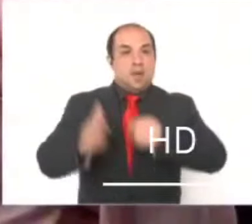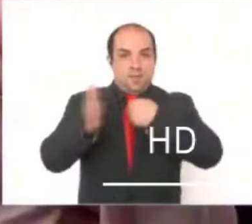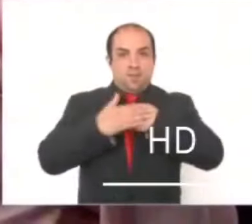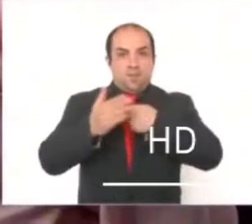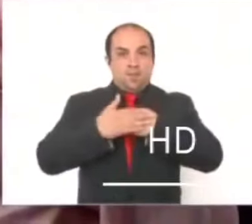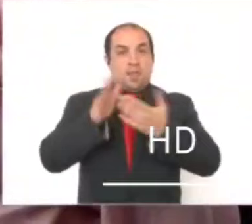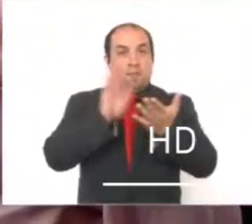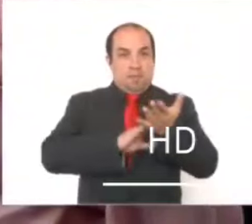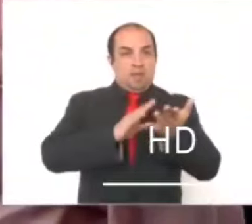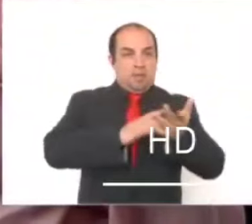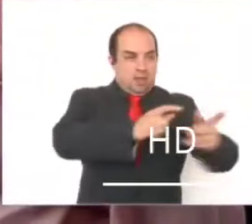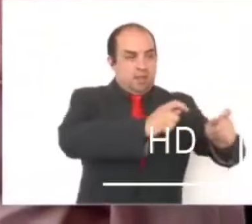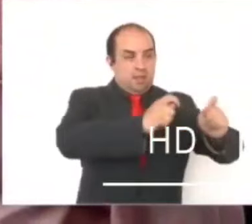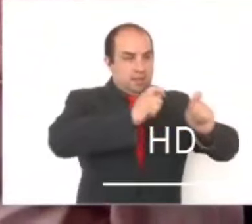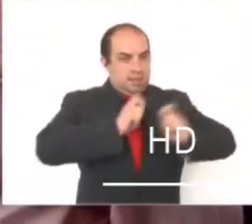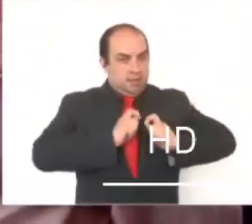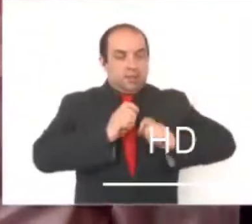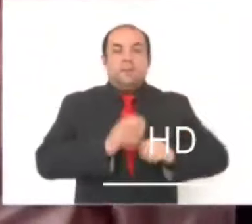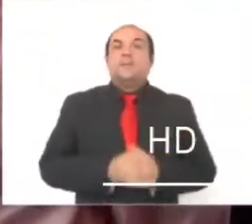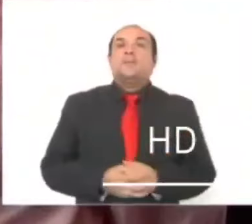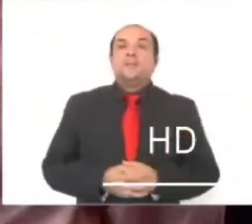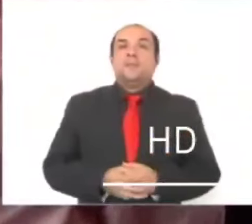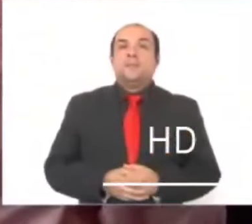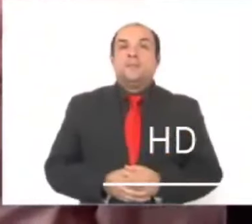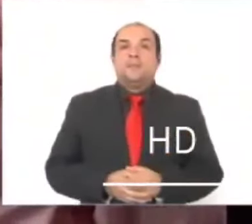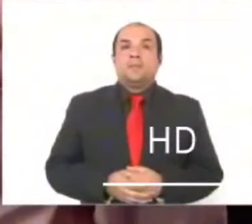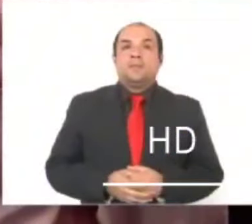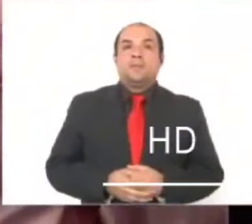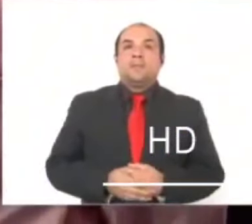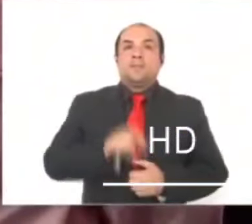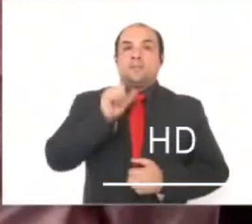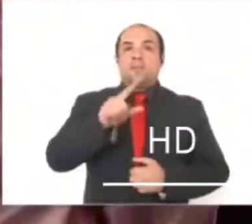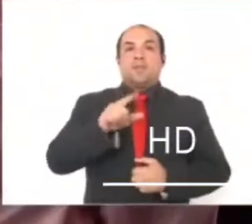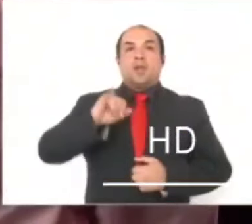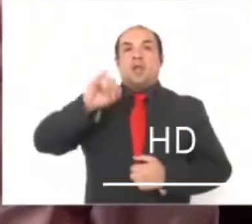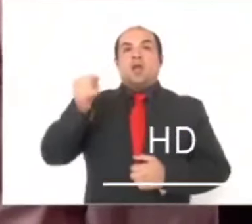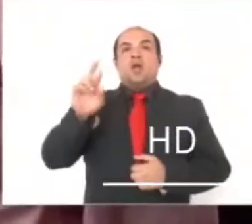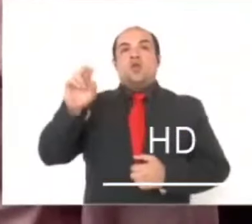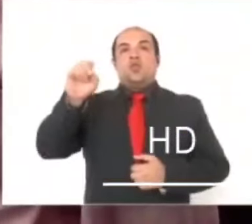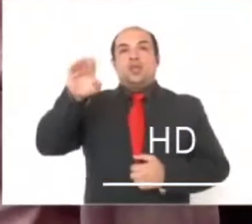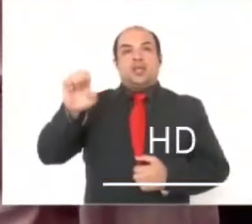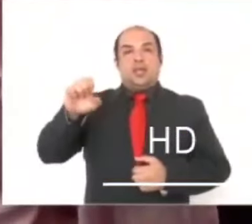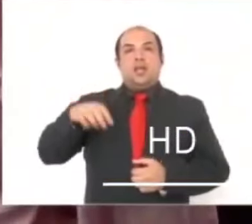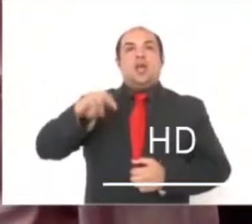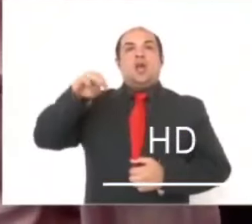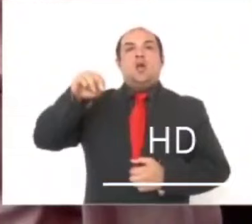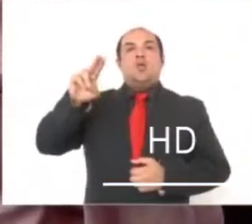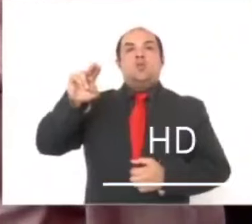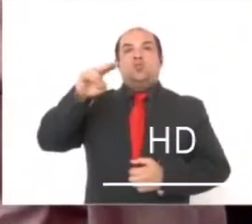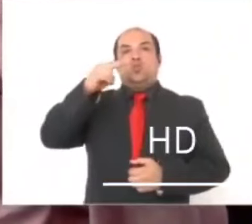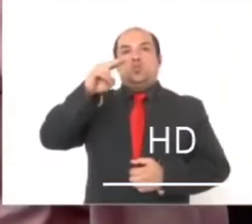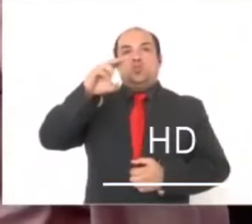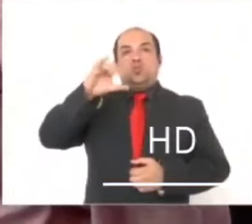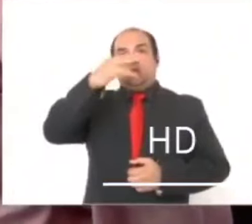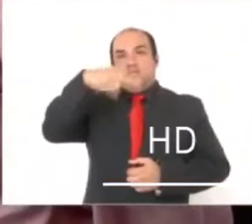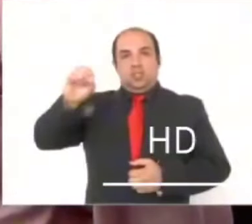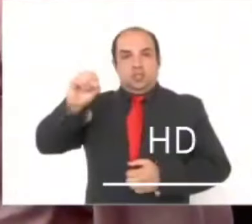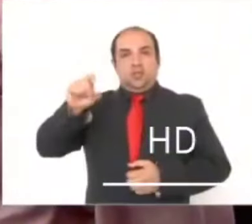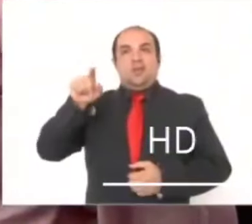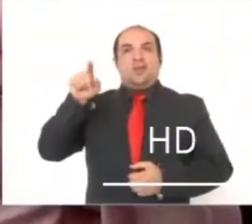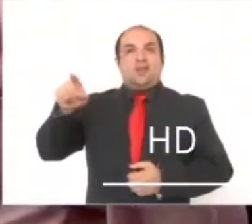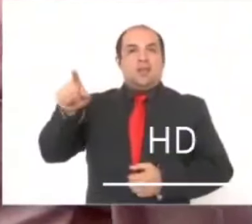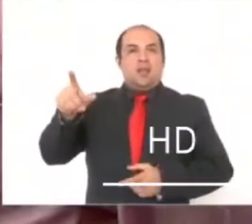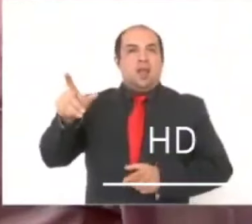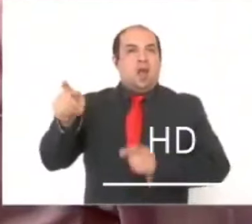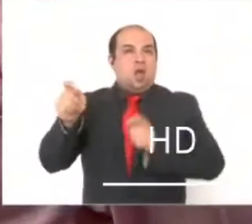Próximamente nos lo darán. Y también a Jorge Musiño, que es el que ha llevado toda la operación